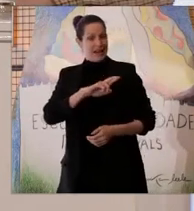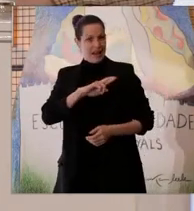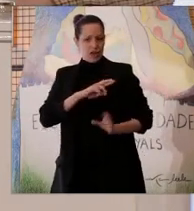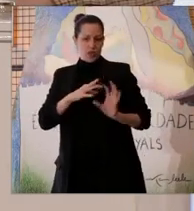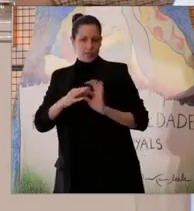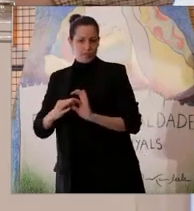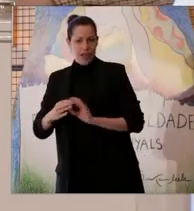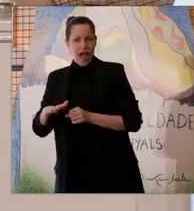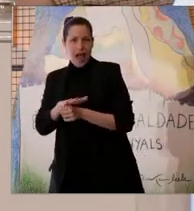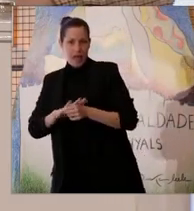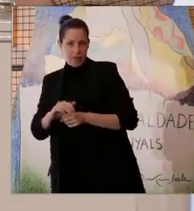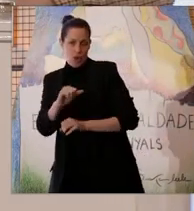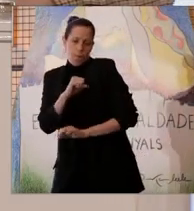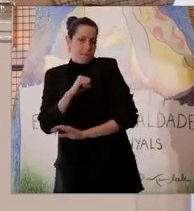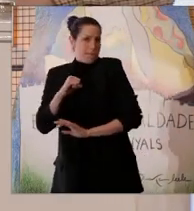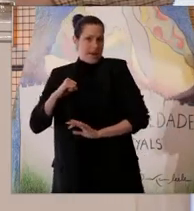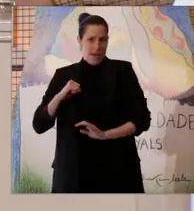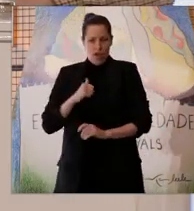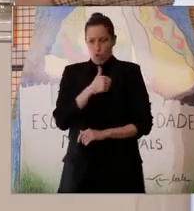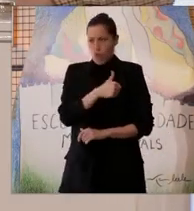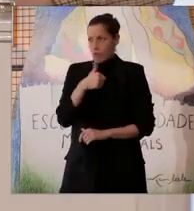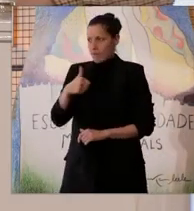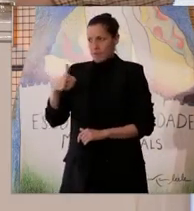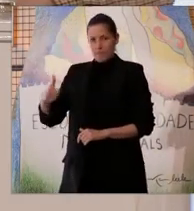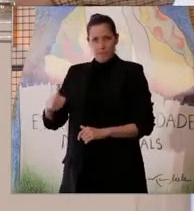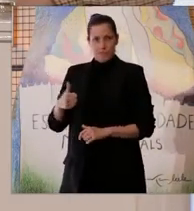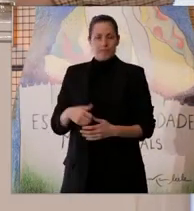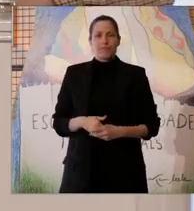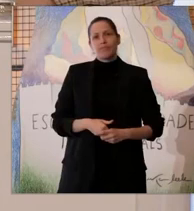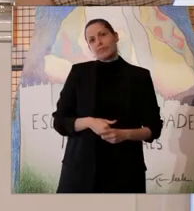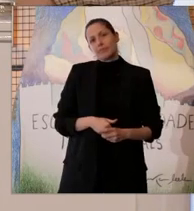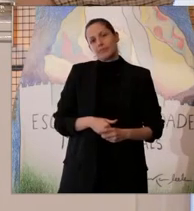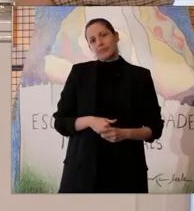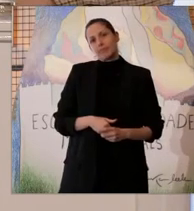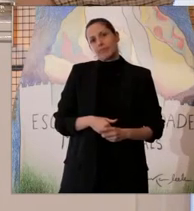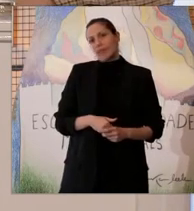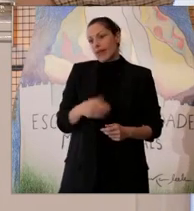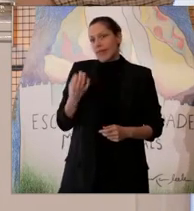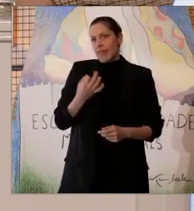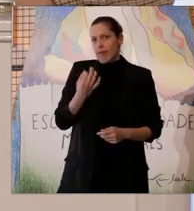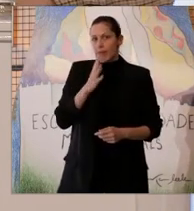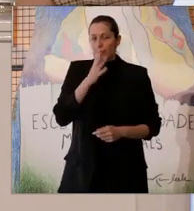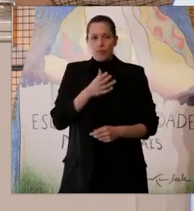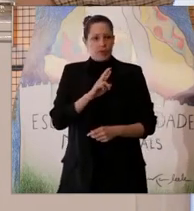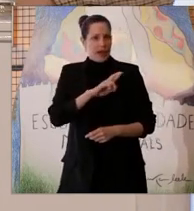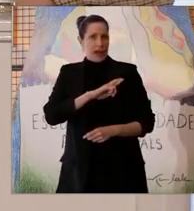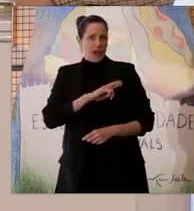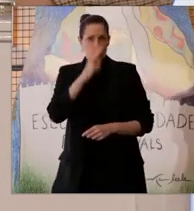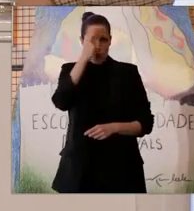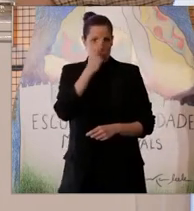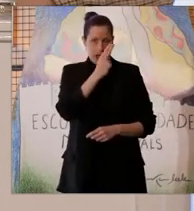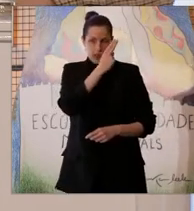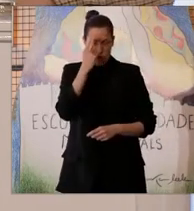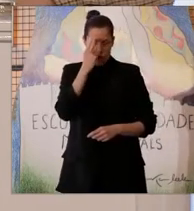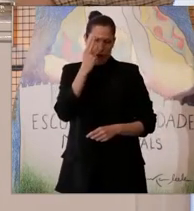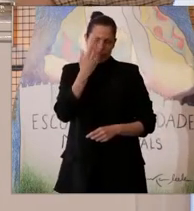ningún problema con la con ninguna religión Pero tiene que estar en el ámbito privado Porque además la religión católica ya sabemos Cuál